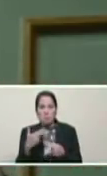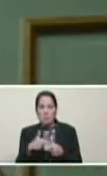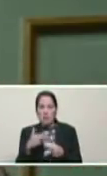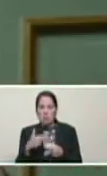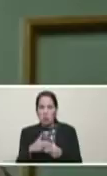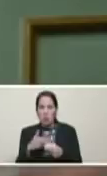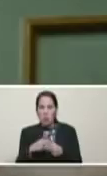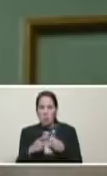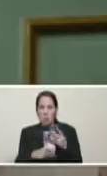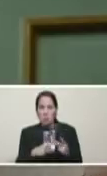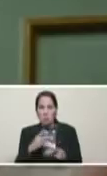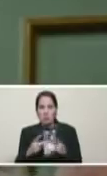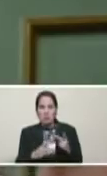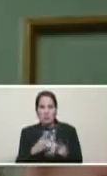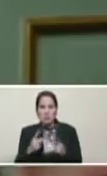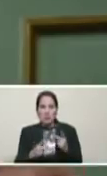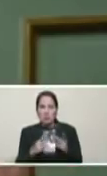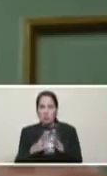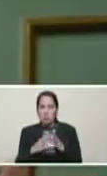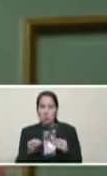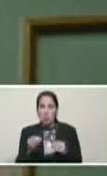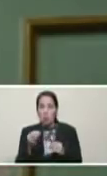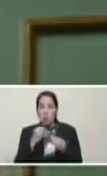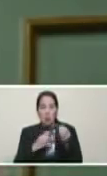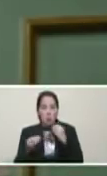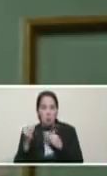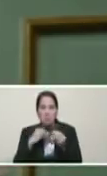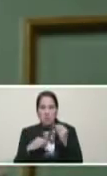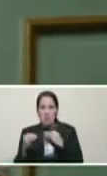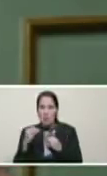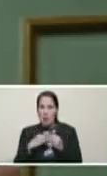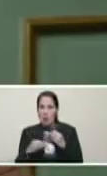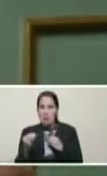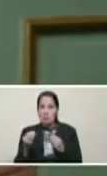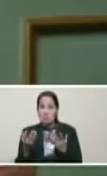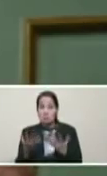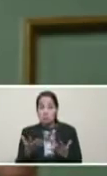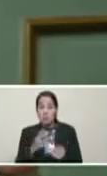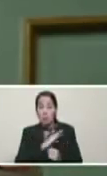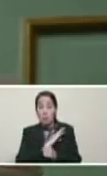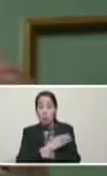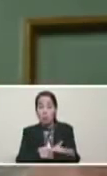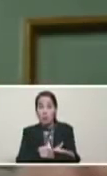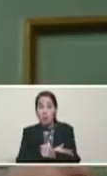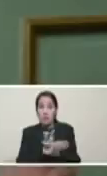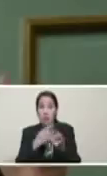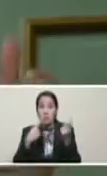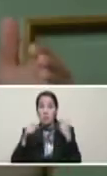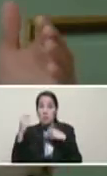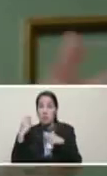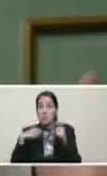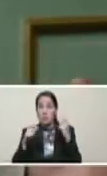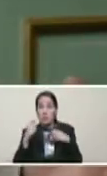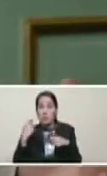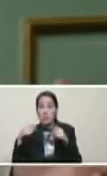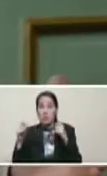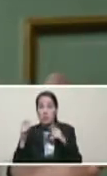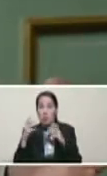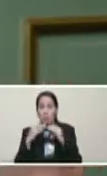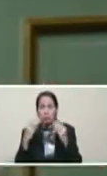producía todo lo que consumía todos los alimentos y éramos una potencia de exportación de muchos